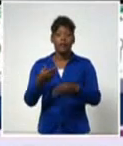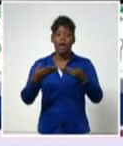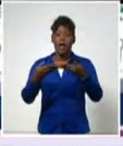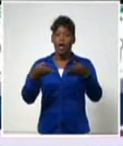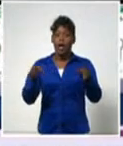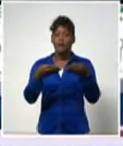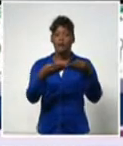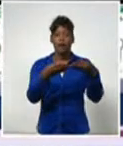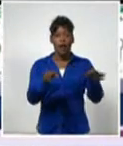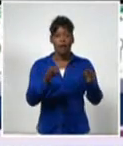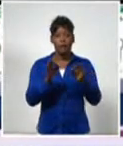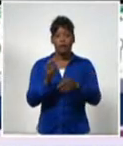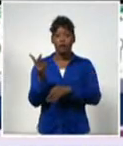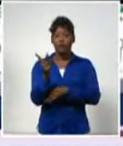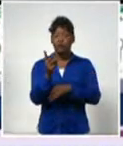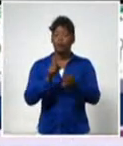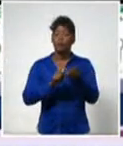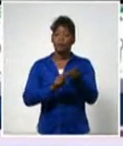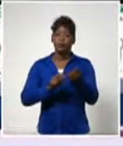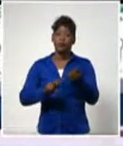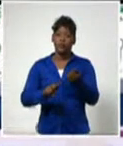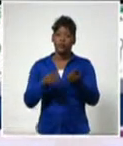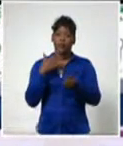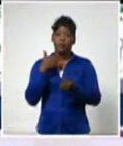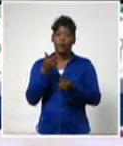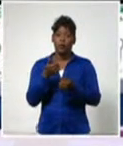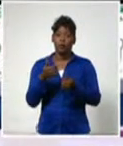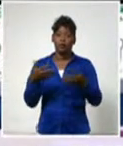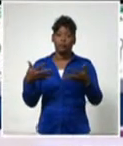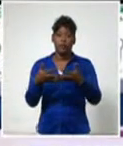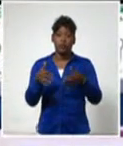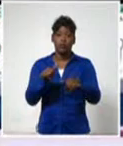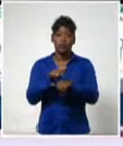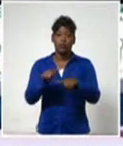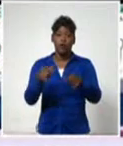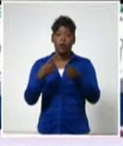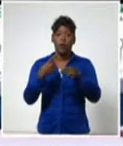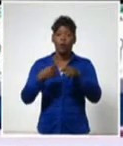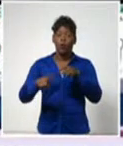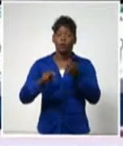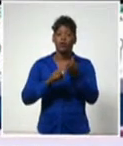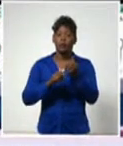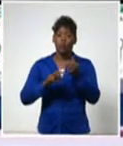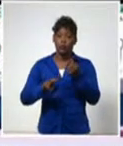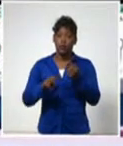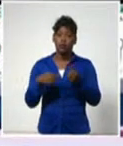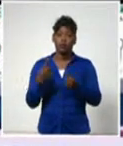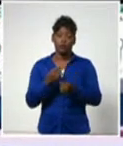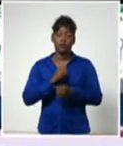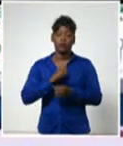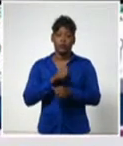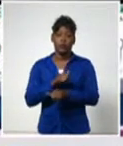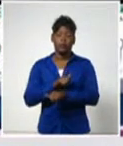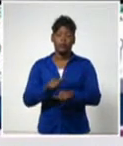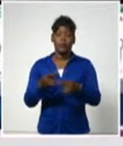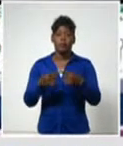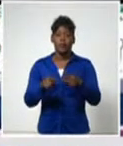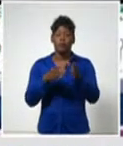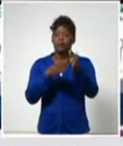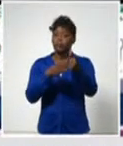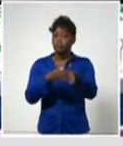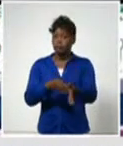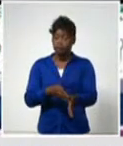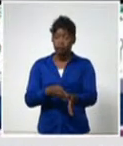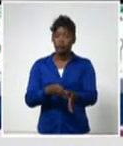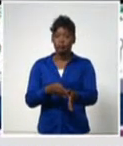fase en estos dos territorios que todavía no se encuentran disfrutando de esta etapa, pero y que aquellos que hoy